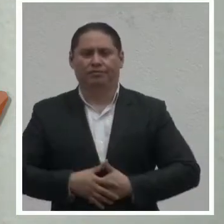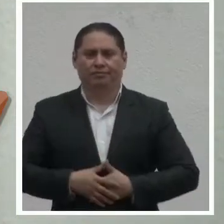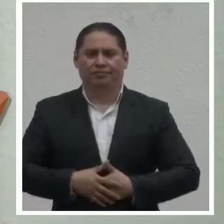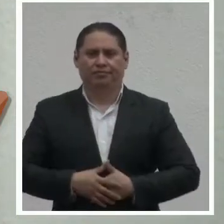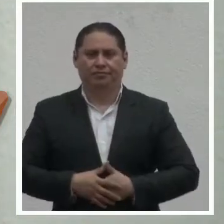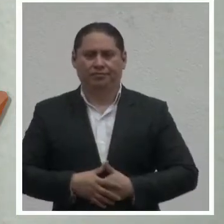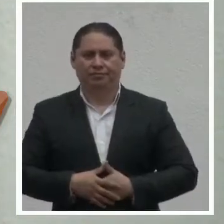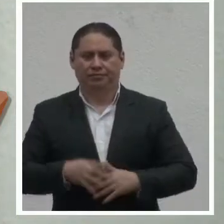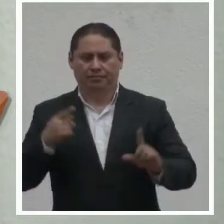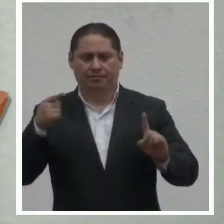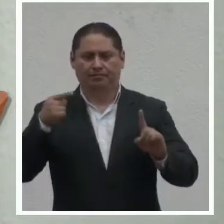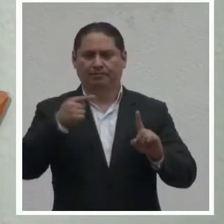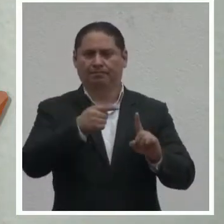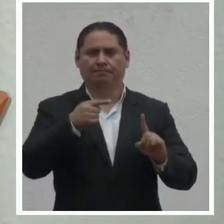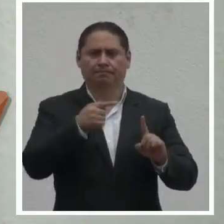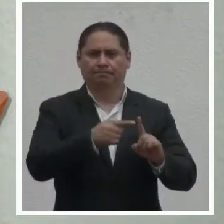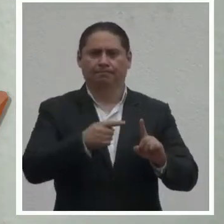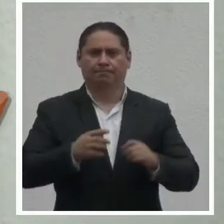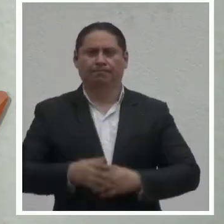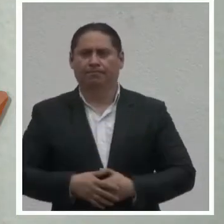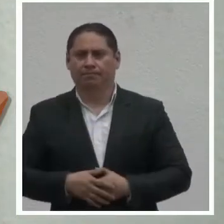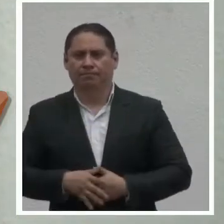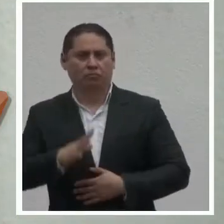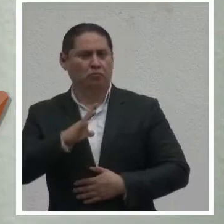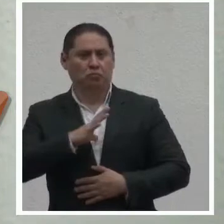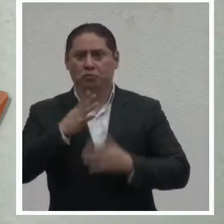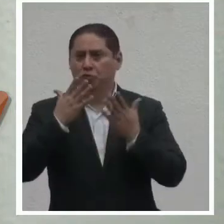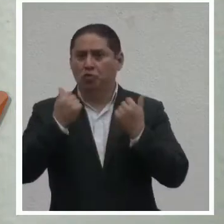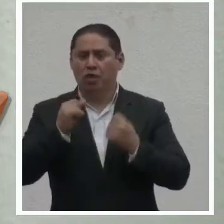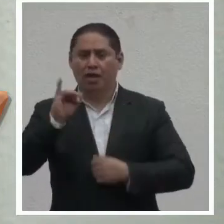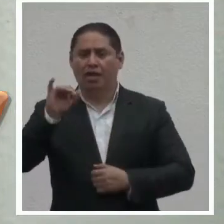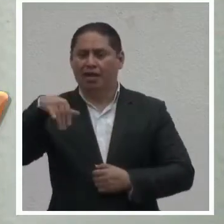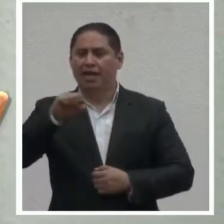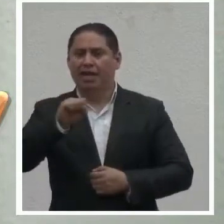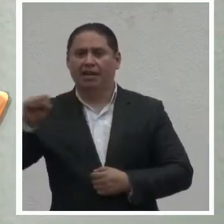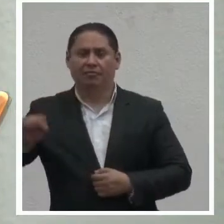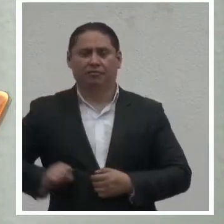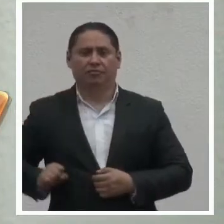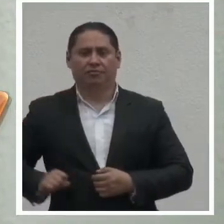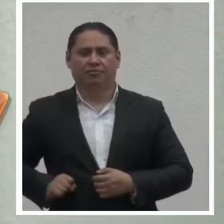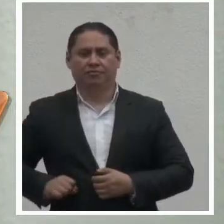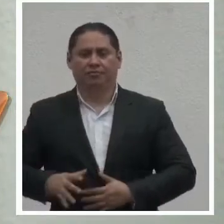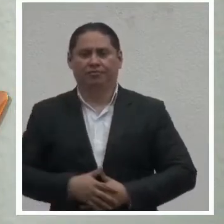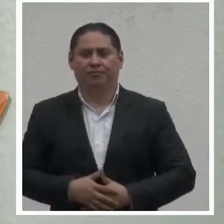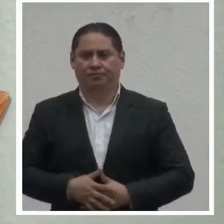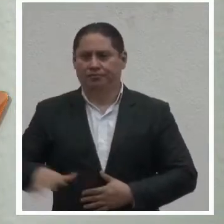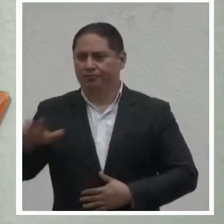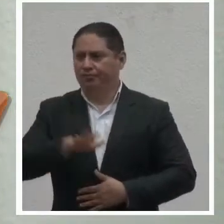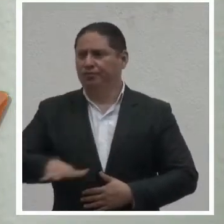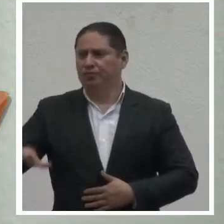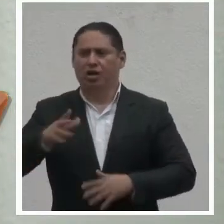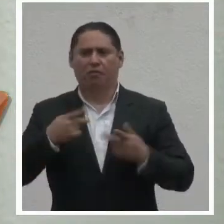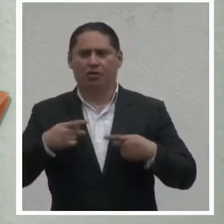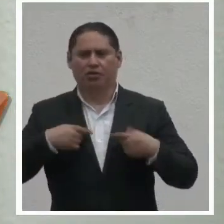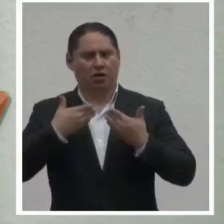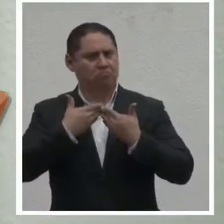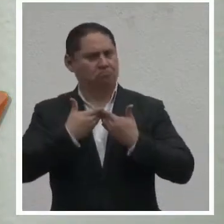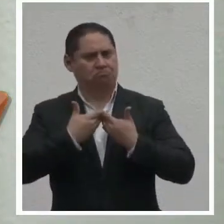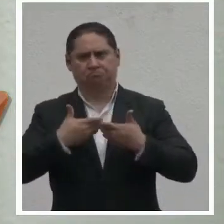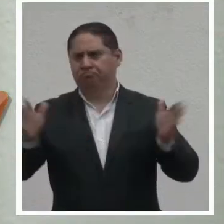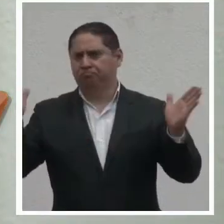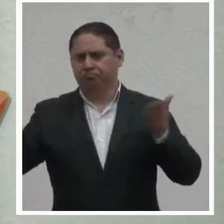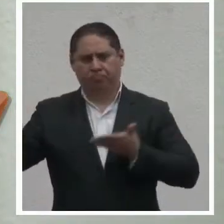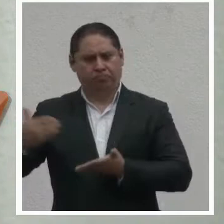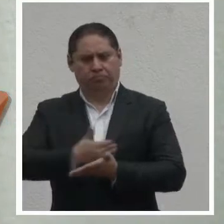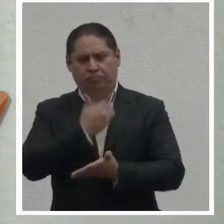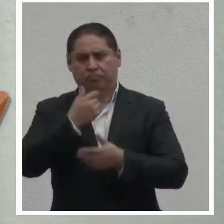va dirigido a quienes no cuentan con seguridad social, es decir, a la población abierta, para que sea atendida como se